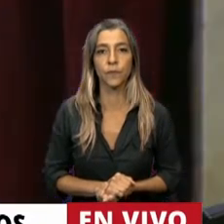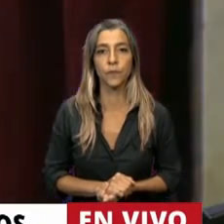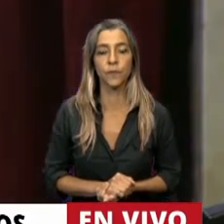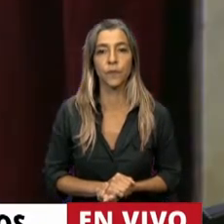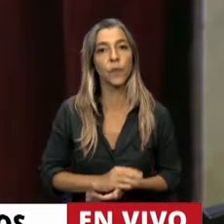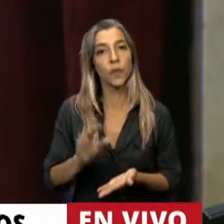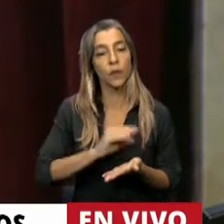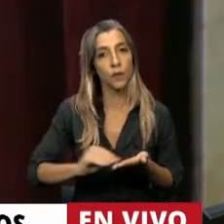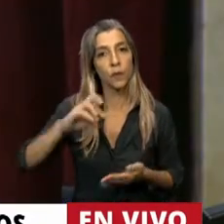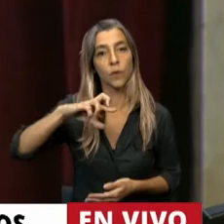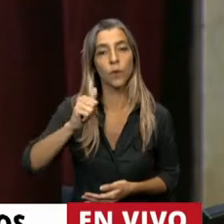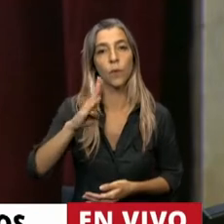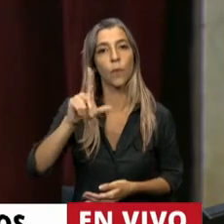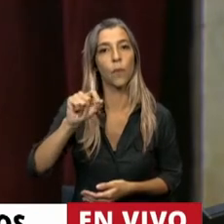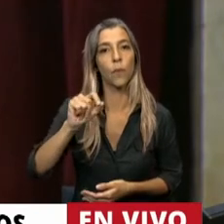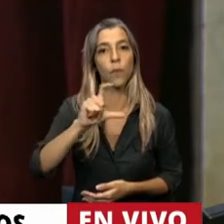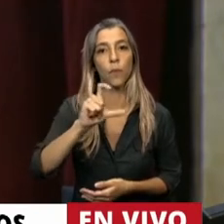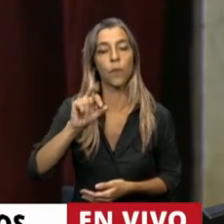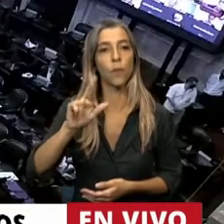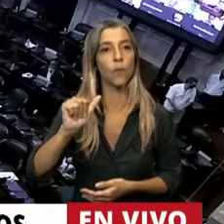diputado pablo carro